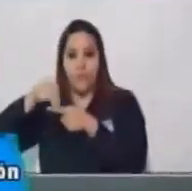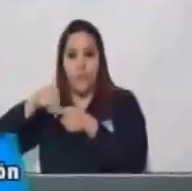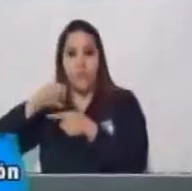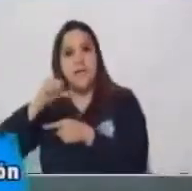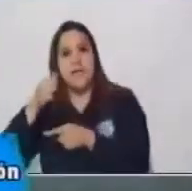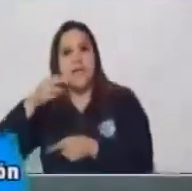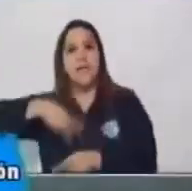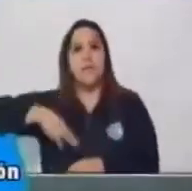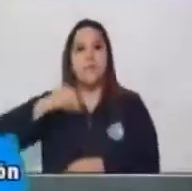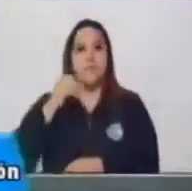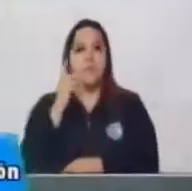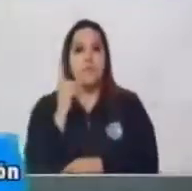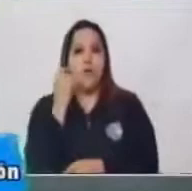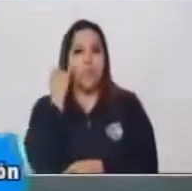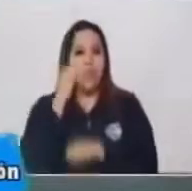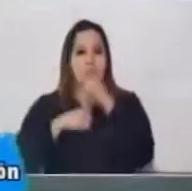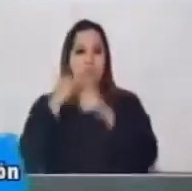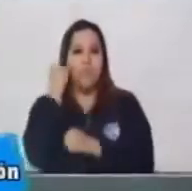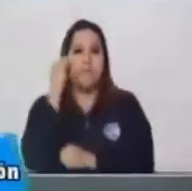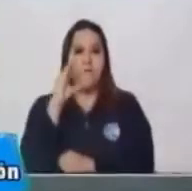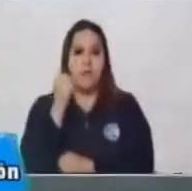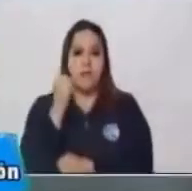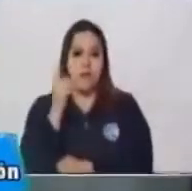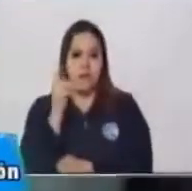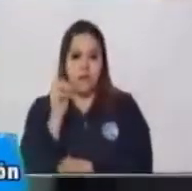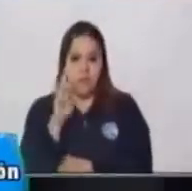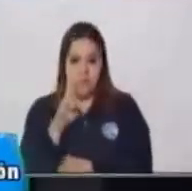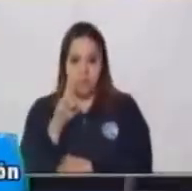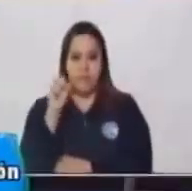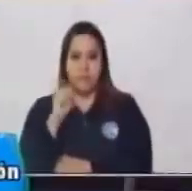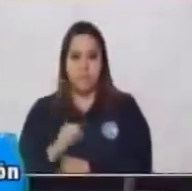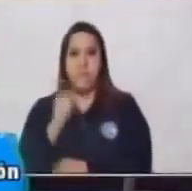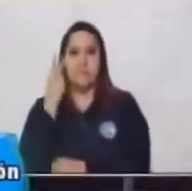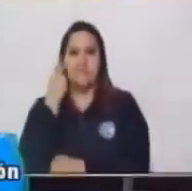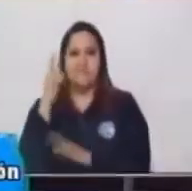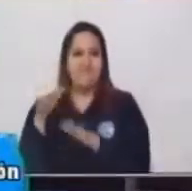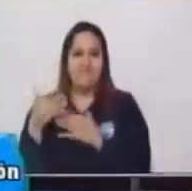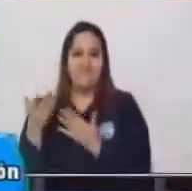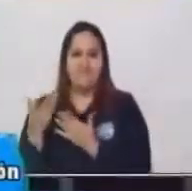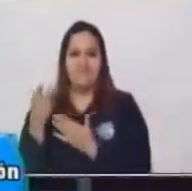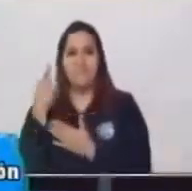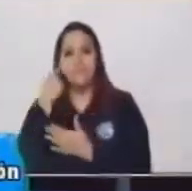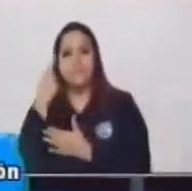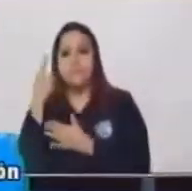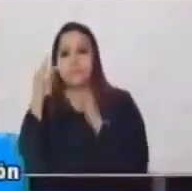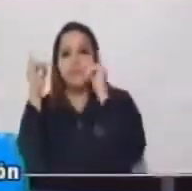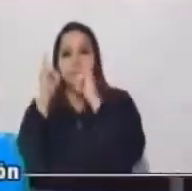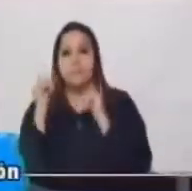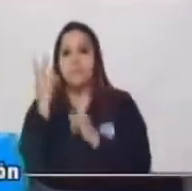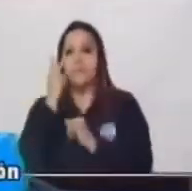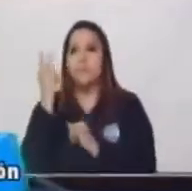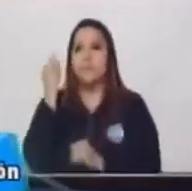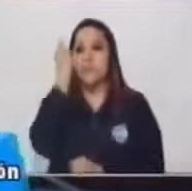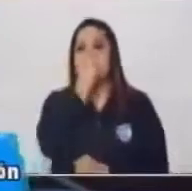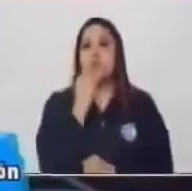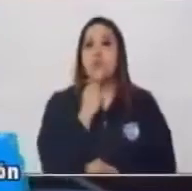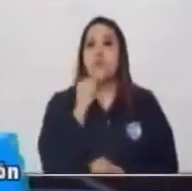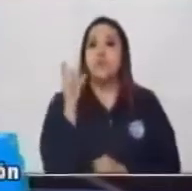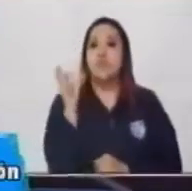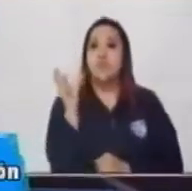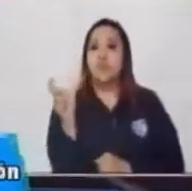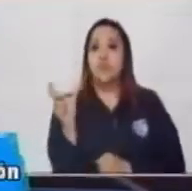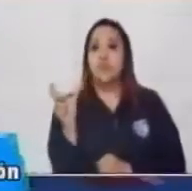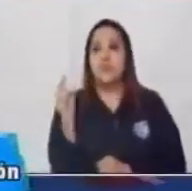núcleo del sujeto. Pero ¿cómo es eso? Observemos en esta imagen. Nuestro sujeto van a ser las